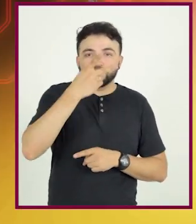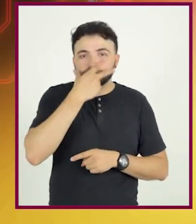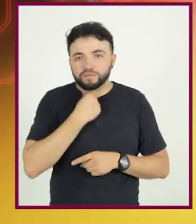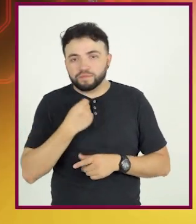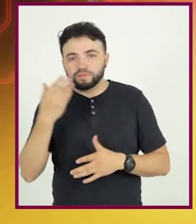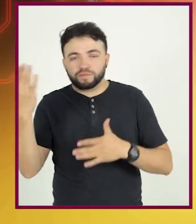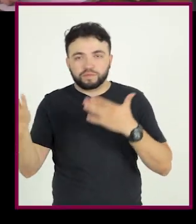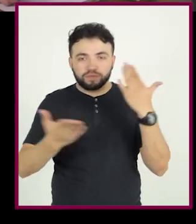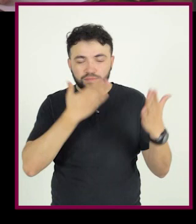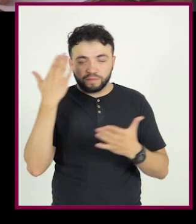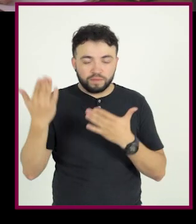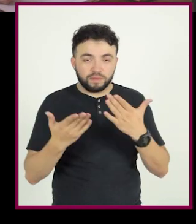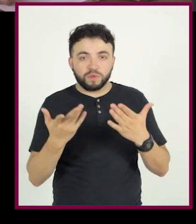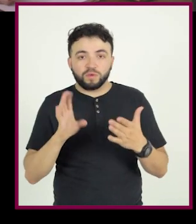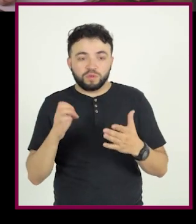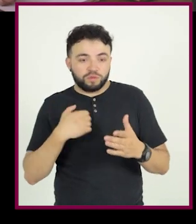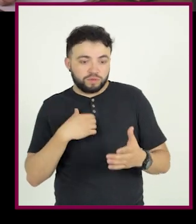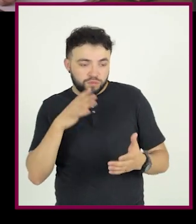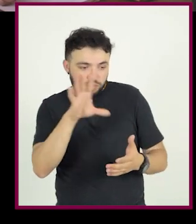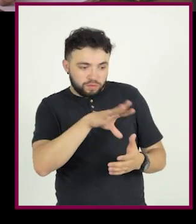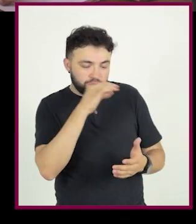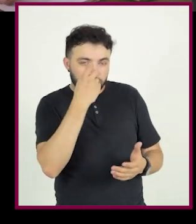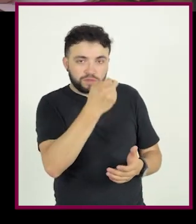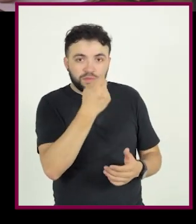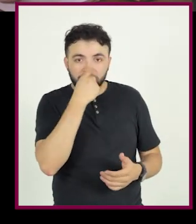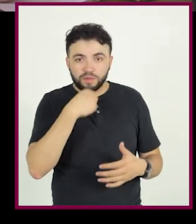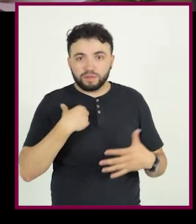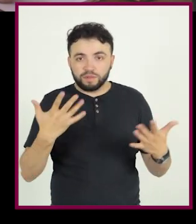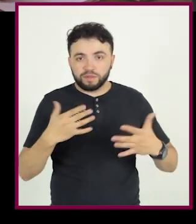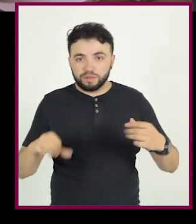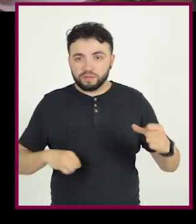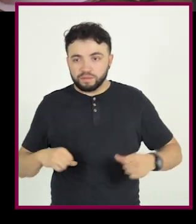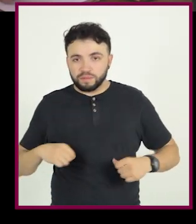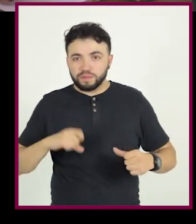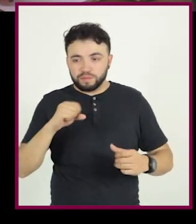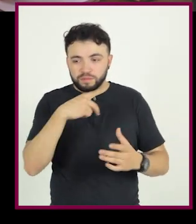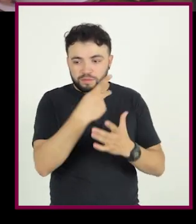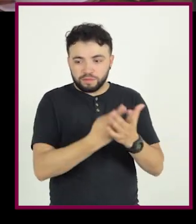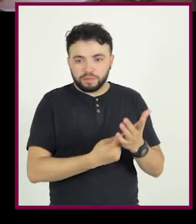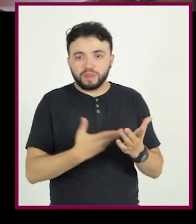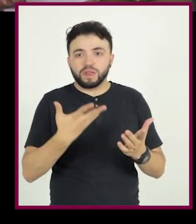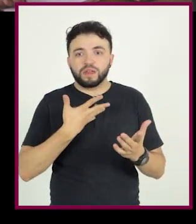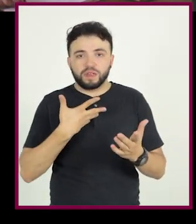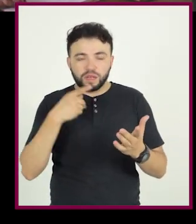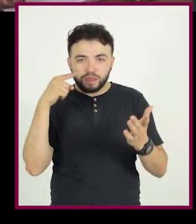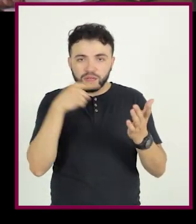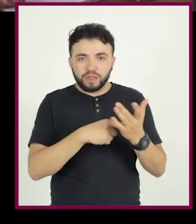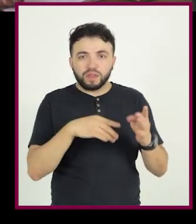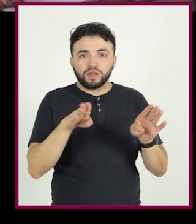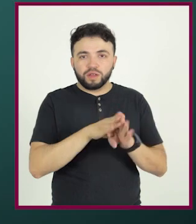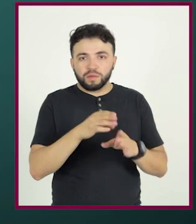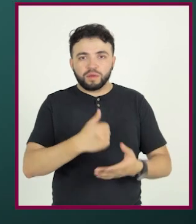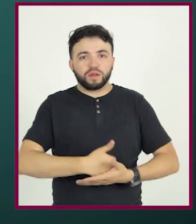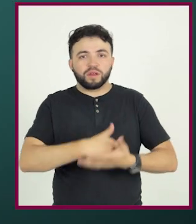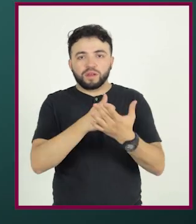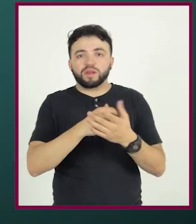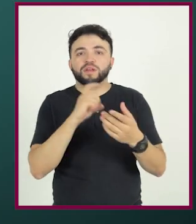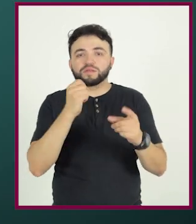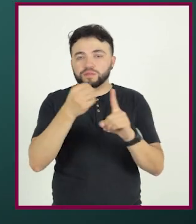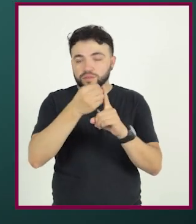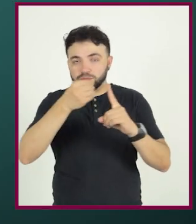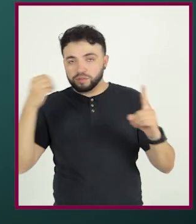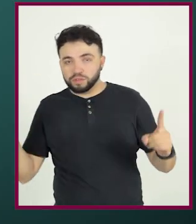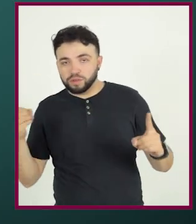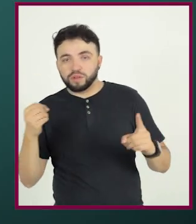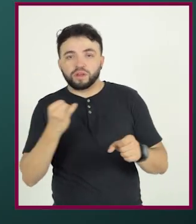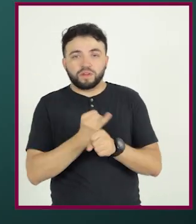los estudiantes, al momento de acudir a esos contenidos para realizar las actividades programadas, cuentan con